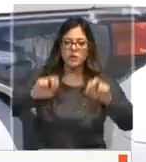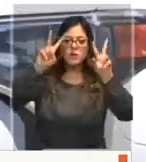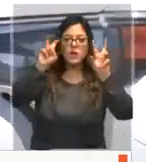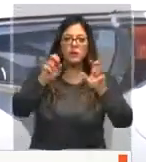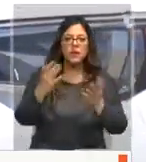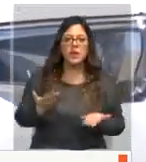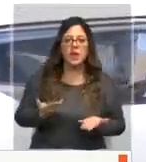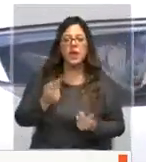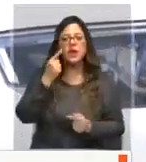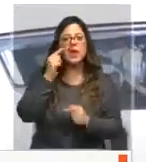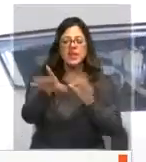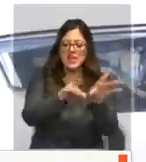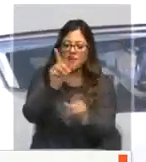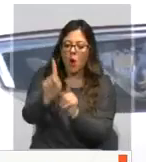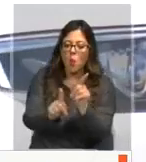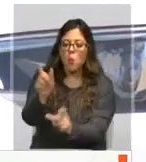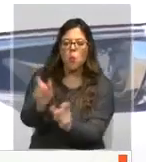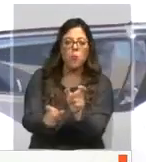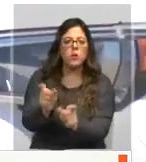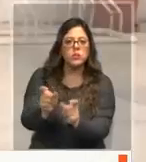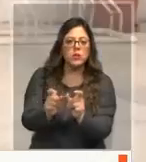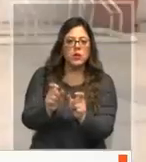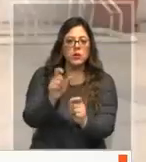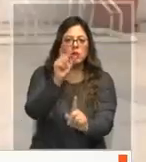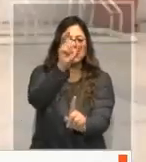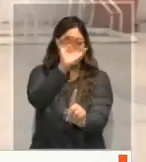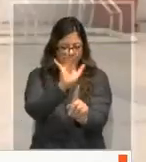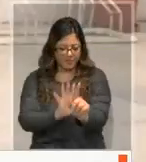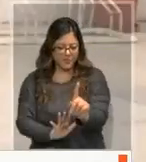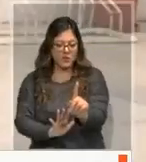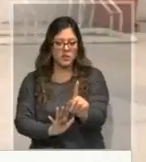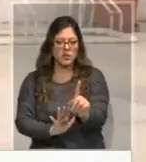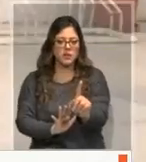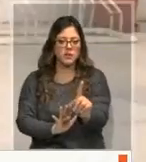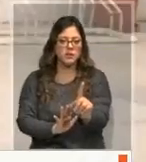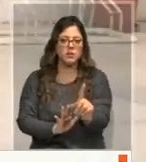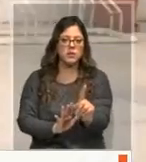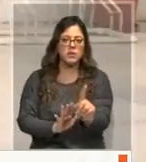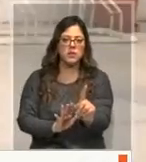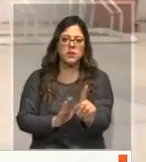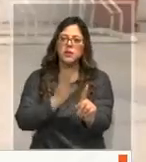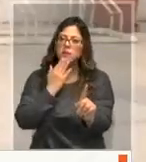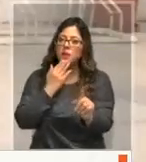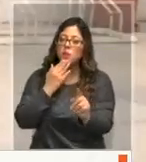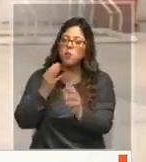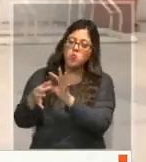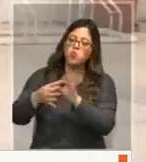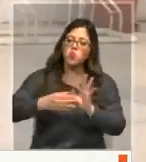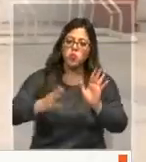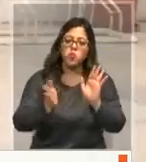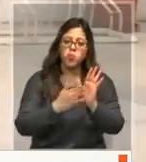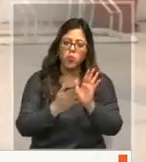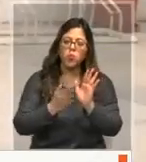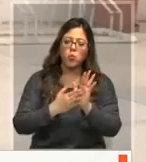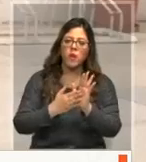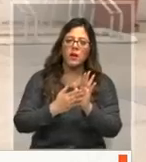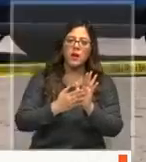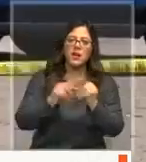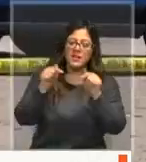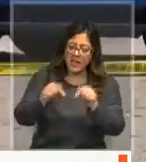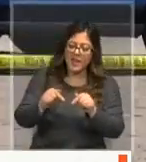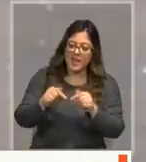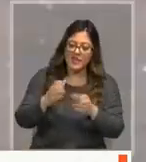con identificar algunas personas por algunas características y señales de la evidencia y por eso se está trabajando en una